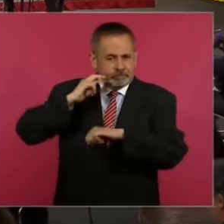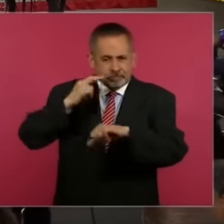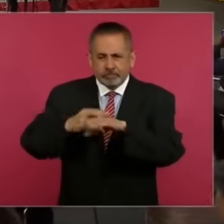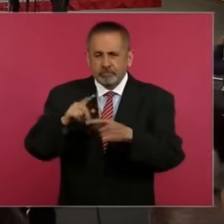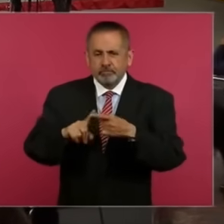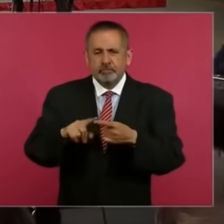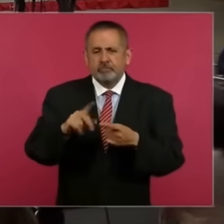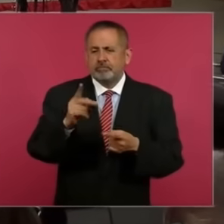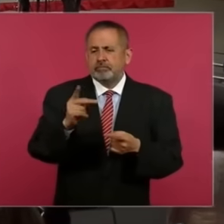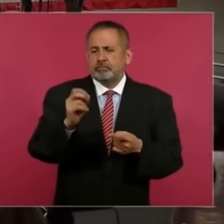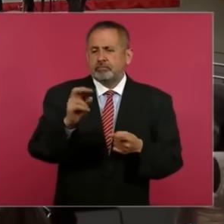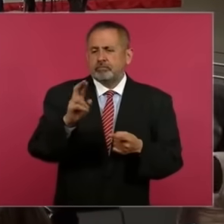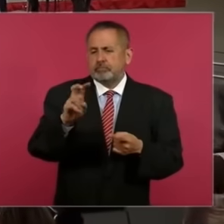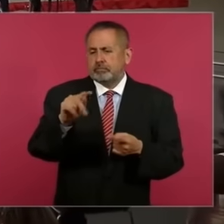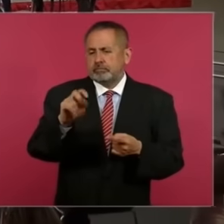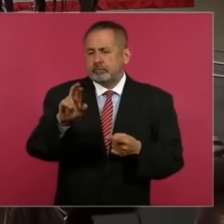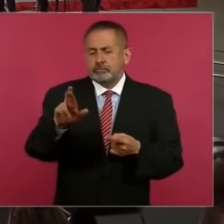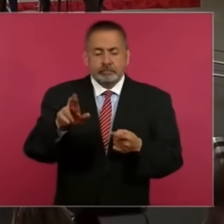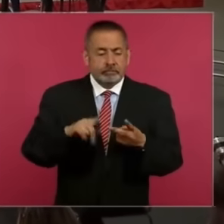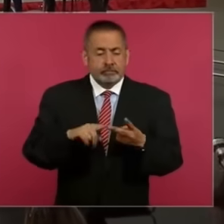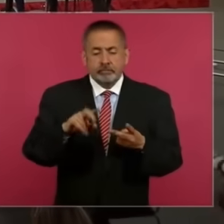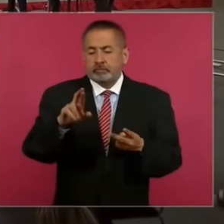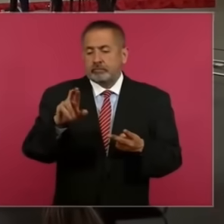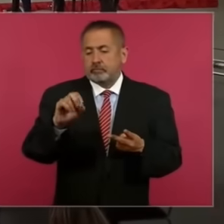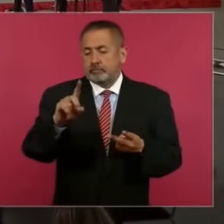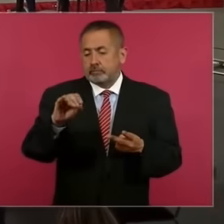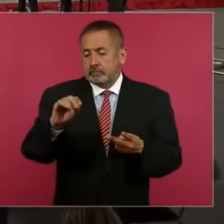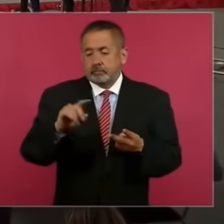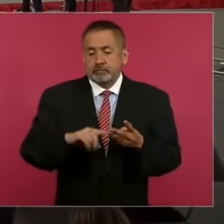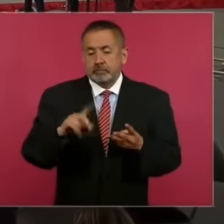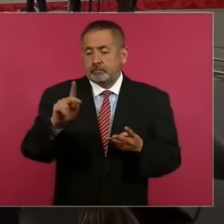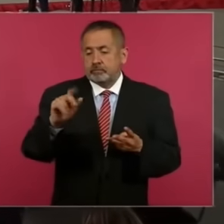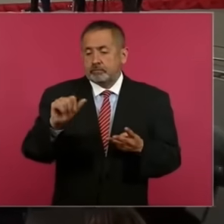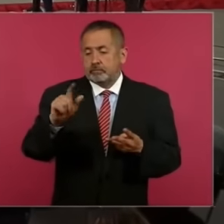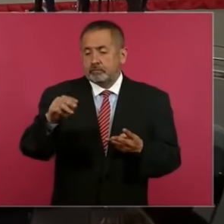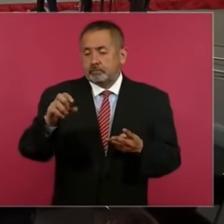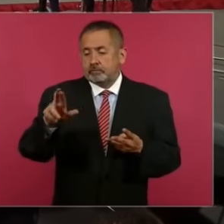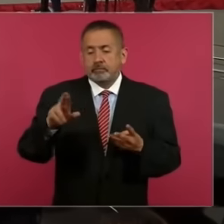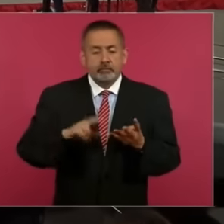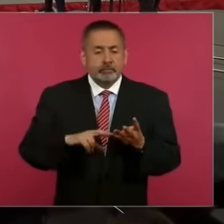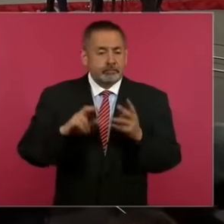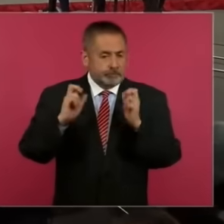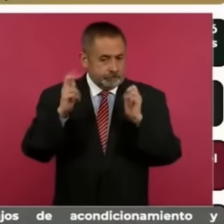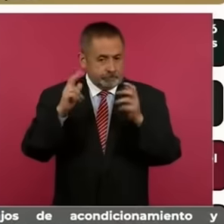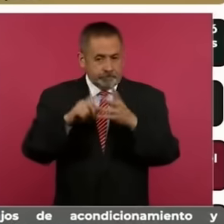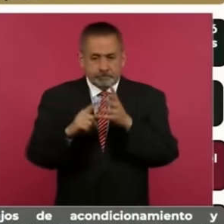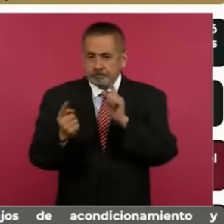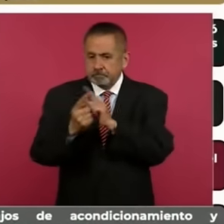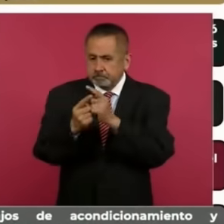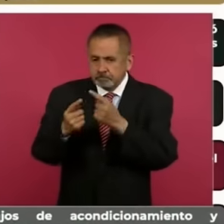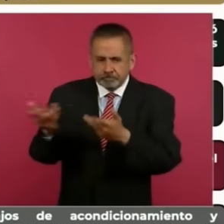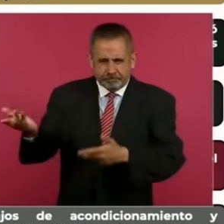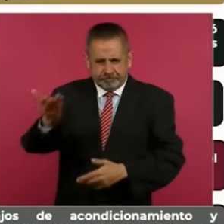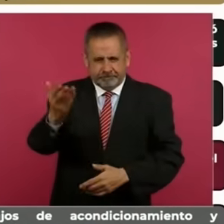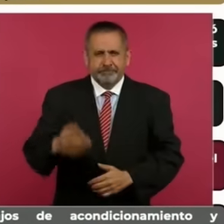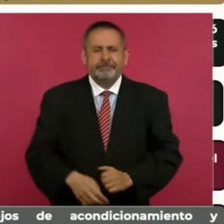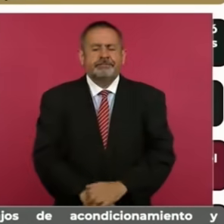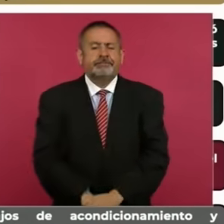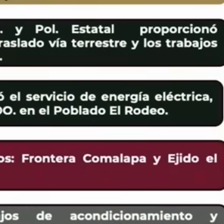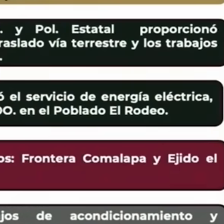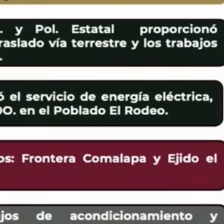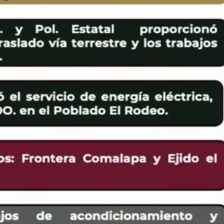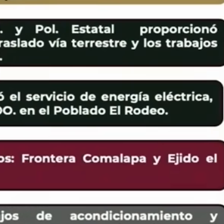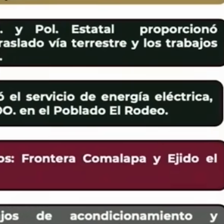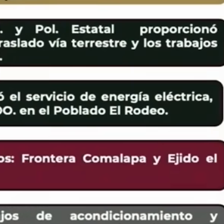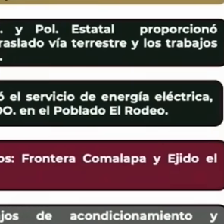Rodeo, El Palmar, Chiapas, informando el motivo de la presencia del